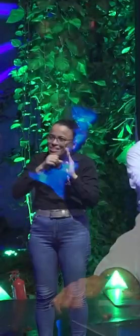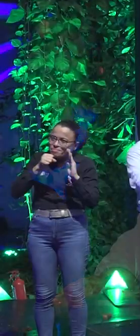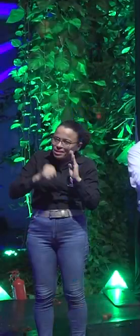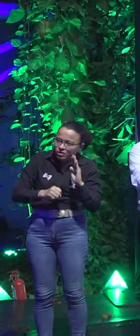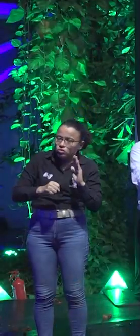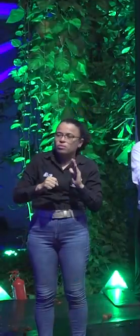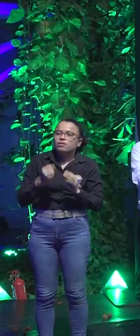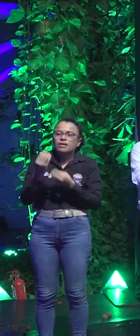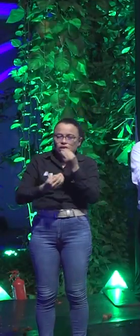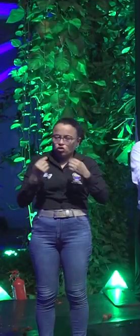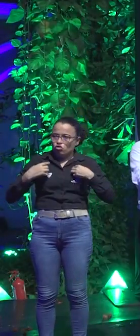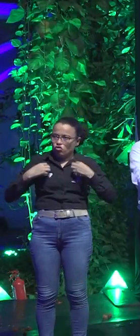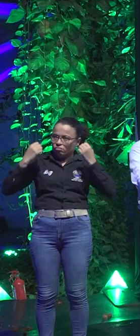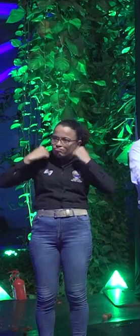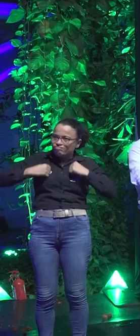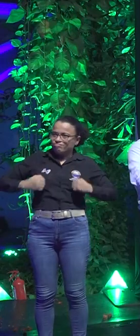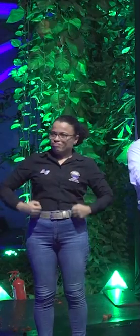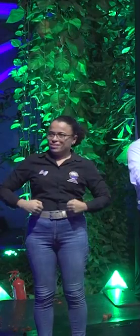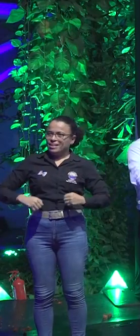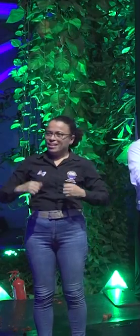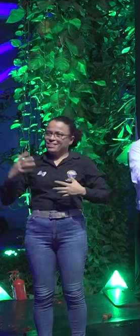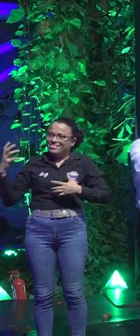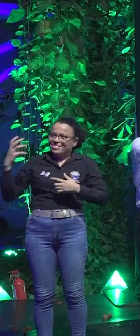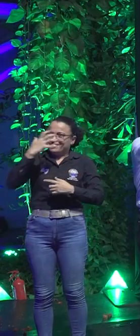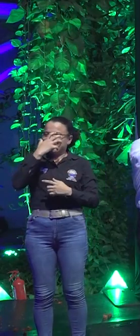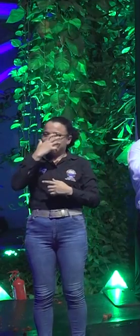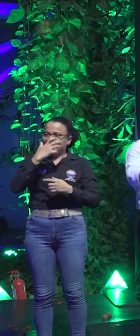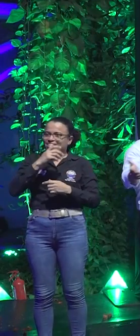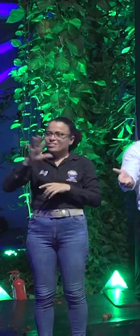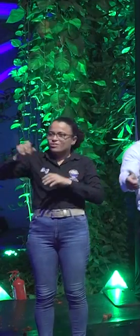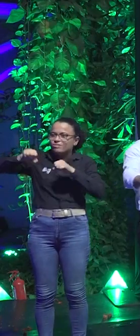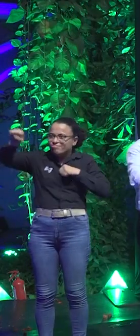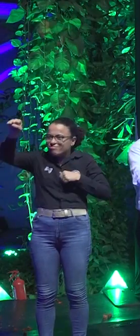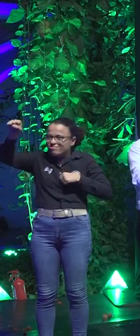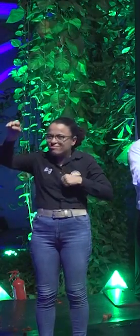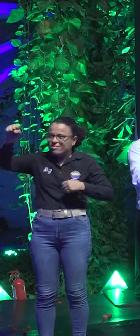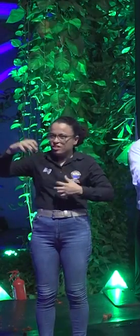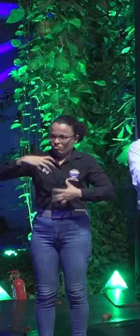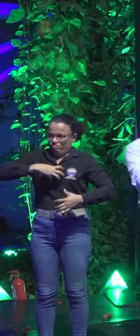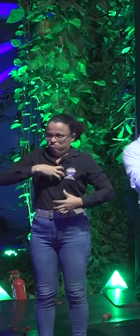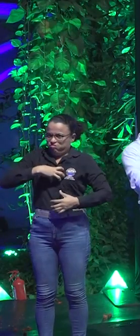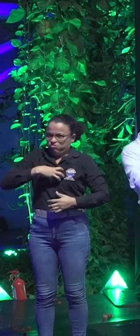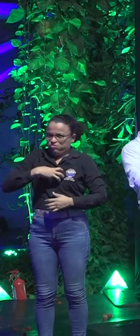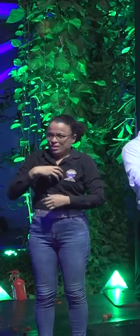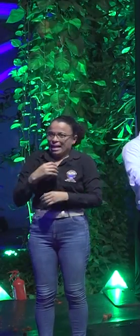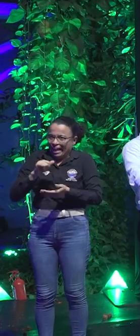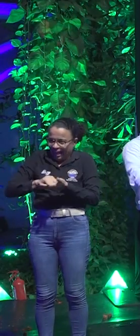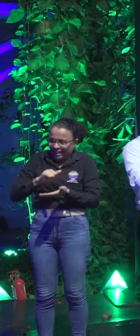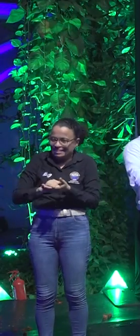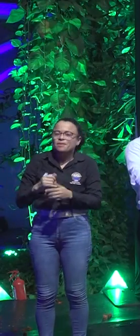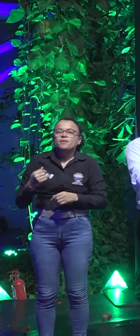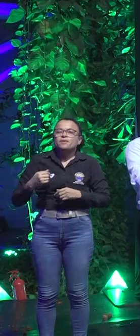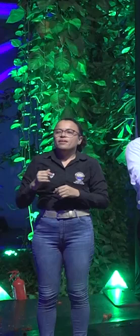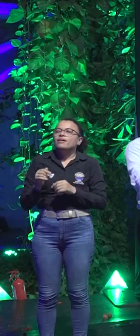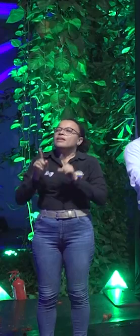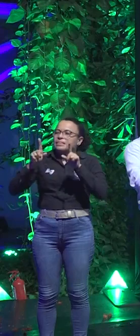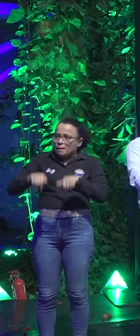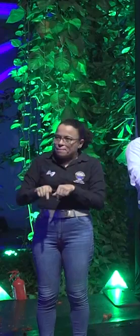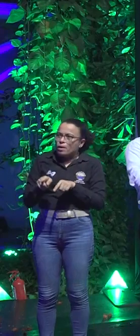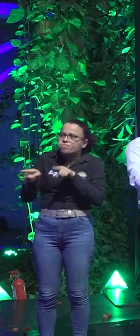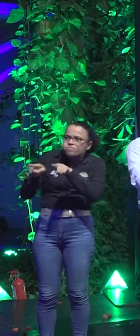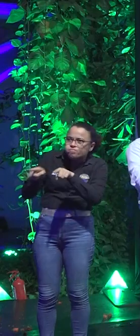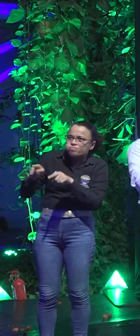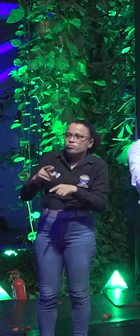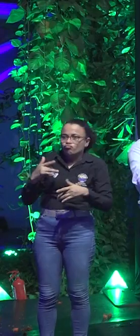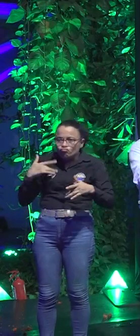ese día me lo gocé, me disfracé de Iron Man, brinqué, grité. El profesor también se disfrazó, todo el mundo disfrutó. Y además ayudamos a prepagar el cupo